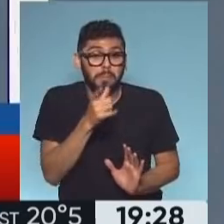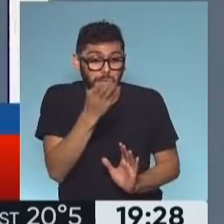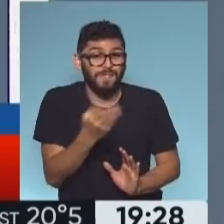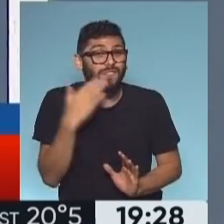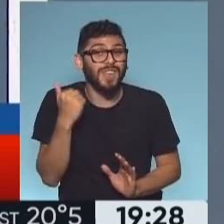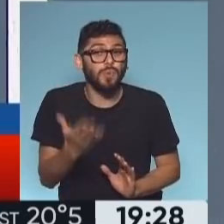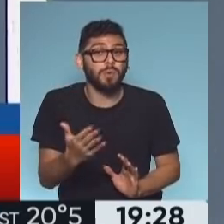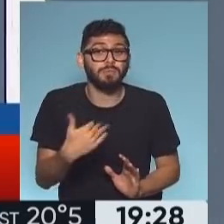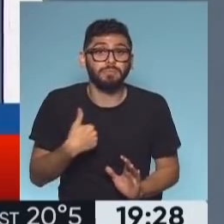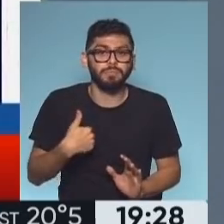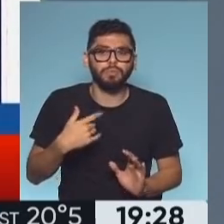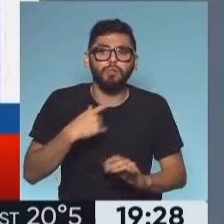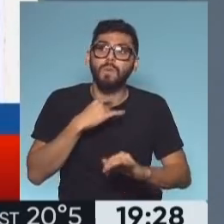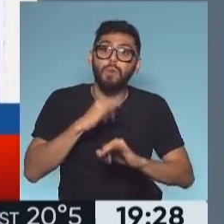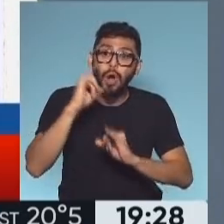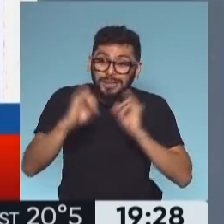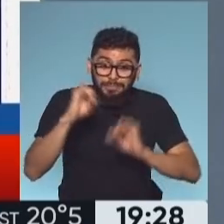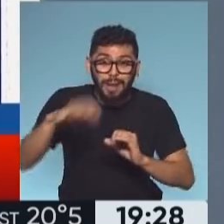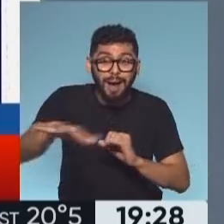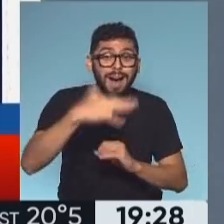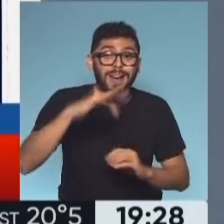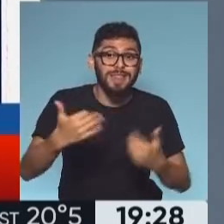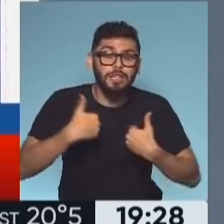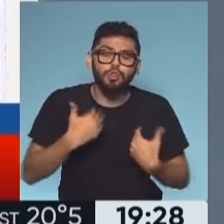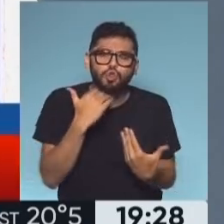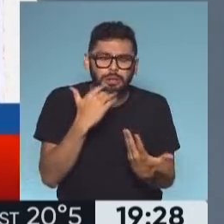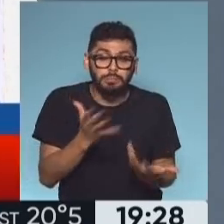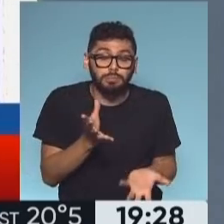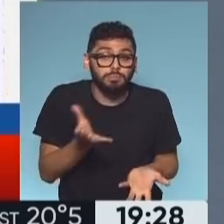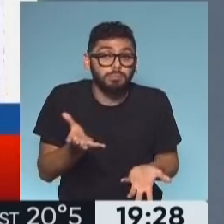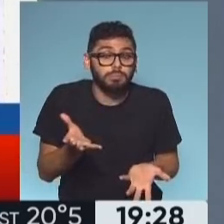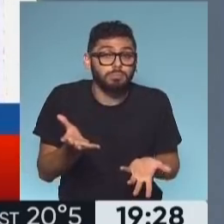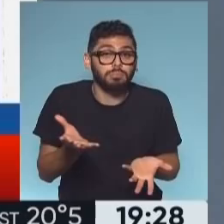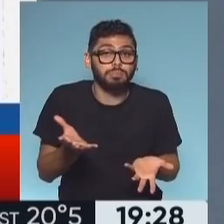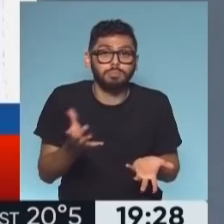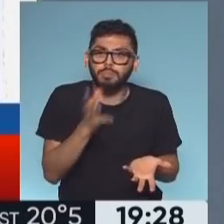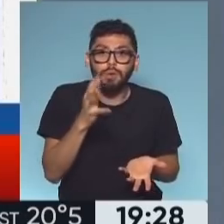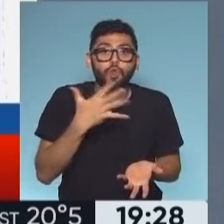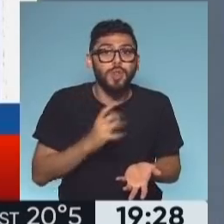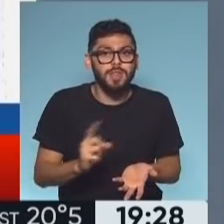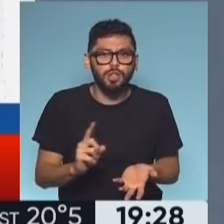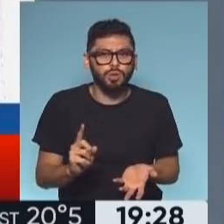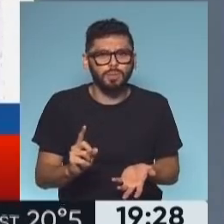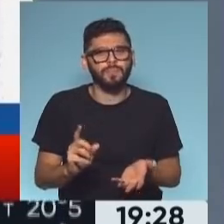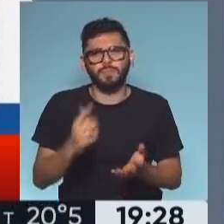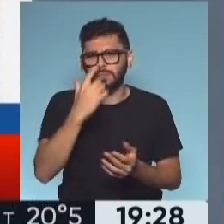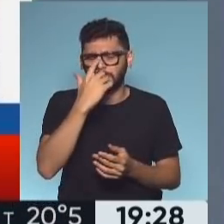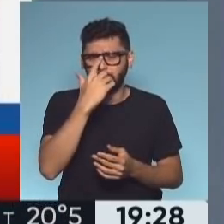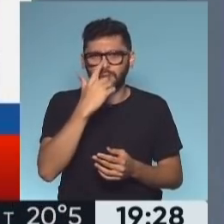cómo explicarlo para que lo entiendan. Parece mentira, pero no se comprende. Yo creo que va